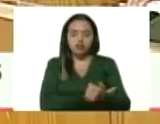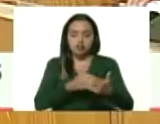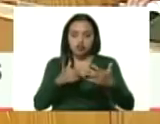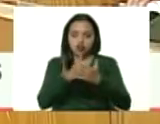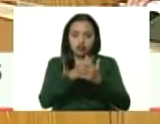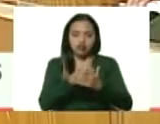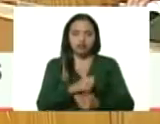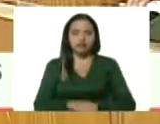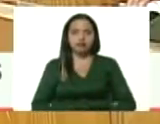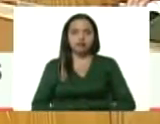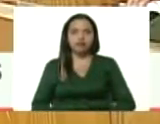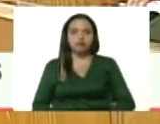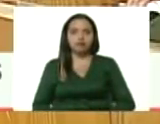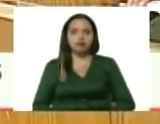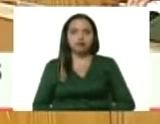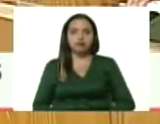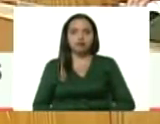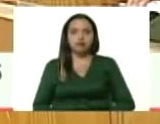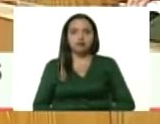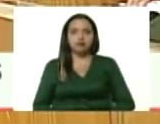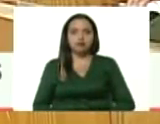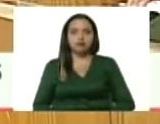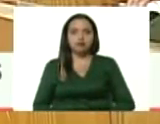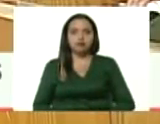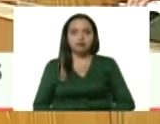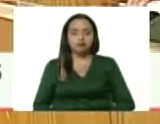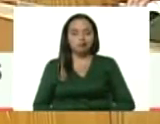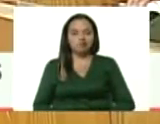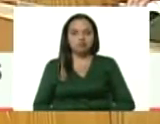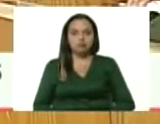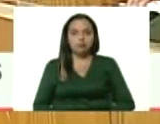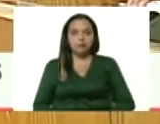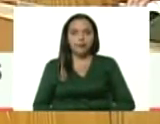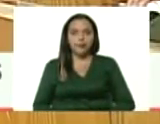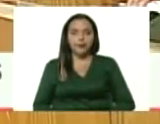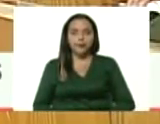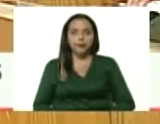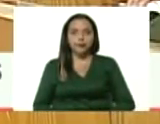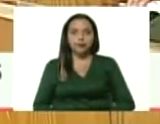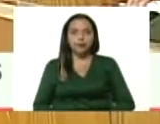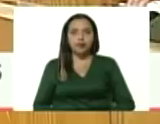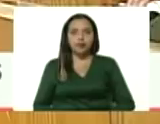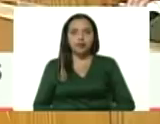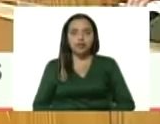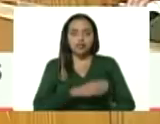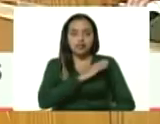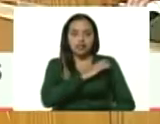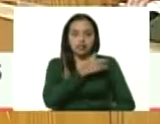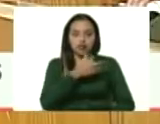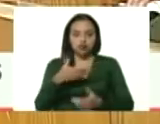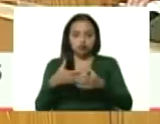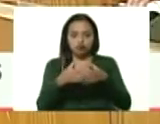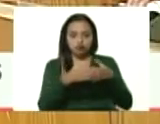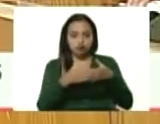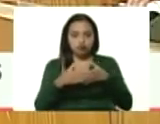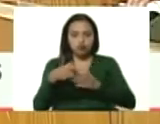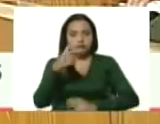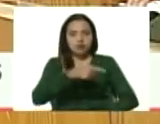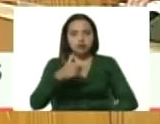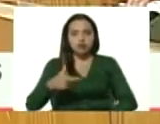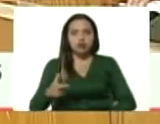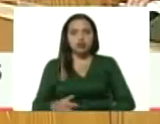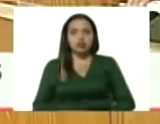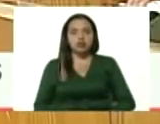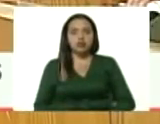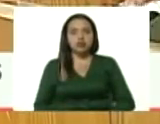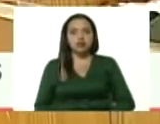Muy bien. El Vicealmirante Raúl Rey Rivera Moncada, director conjunto de personal.